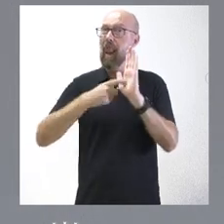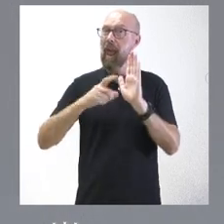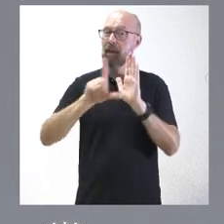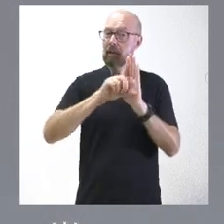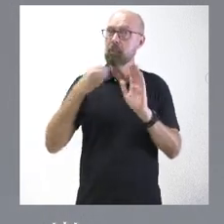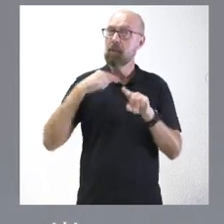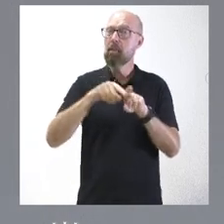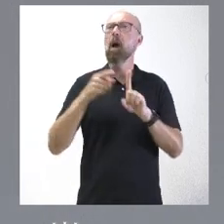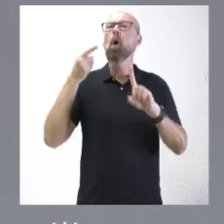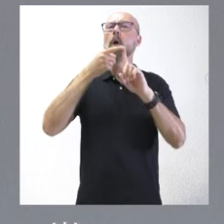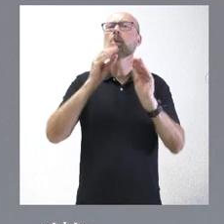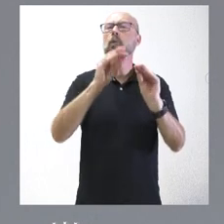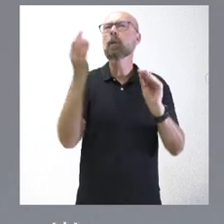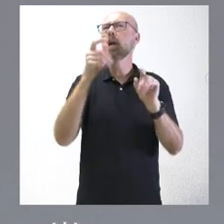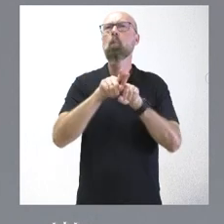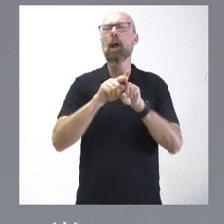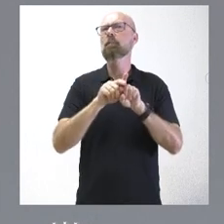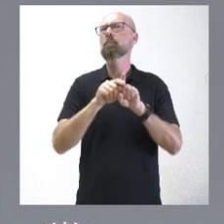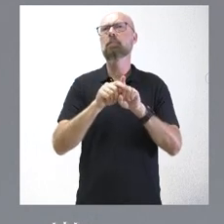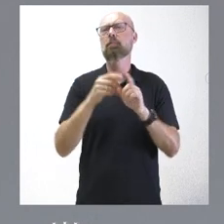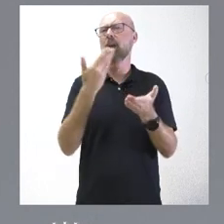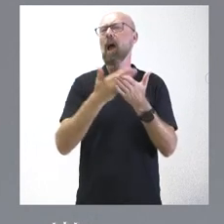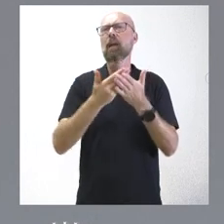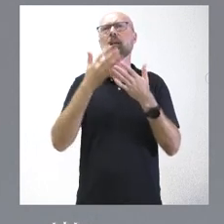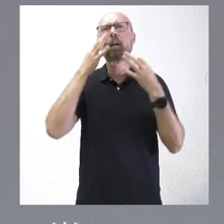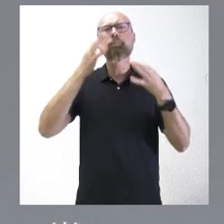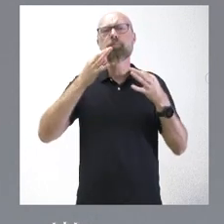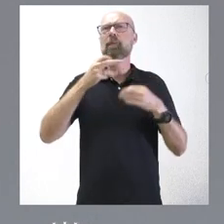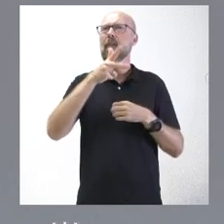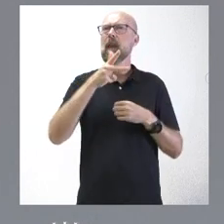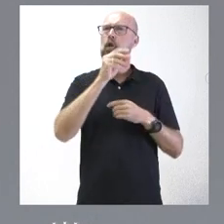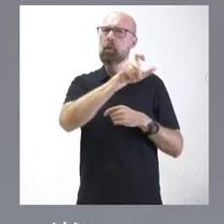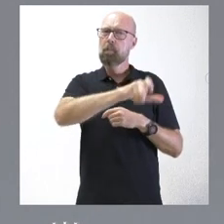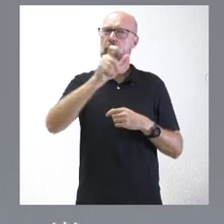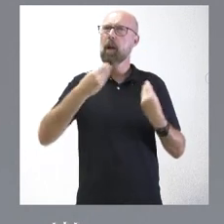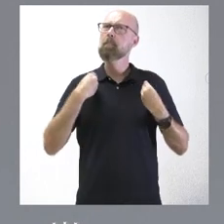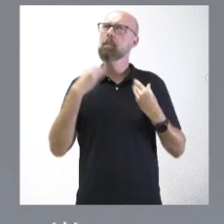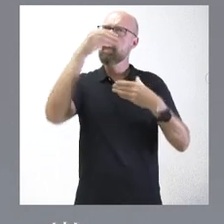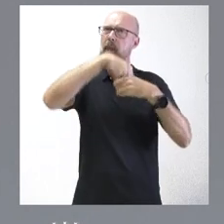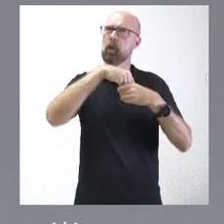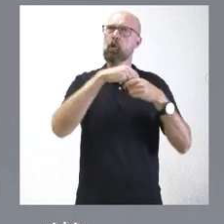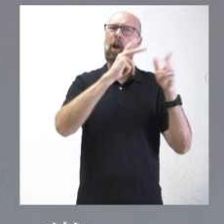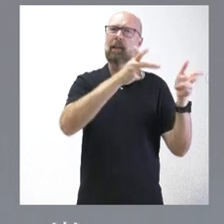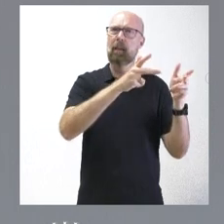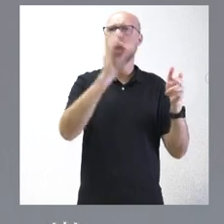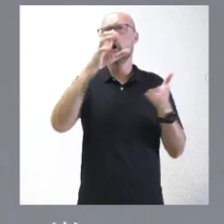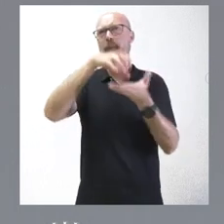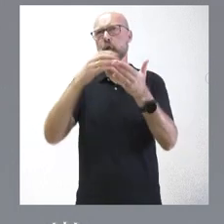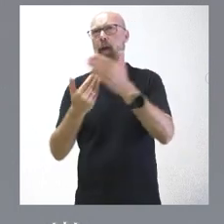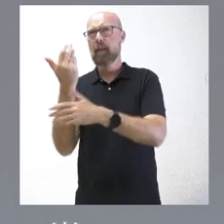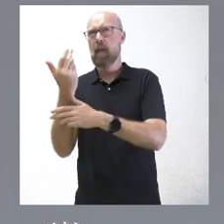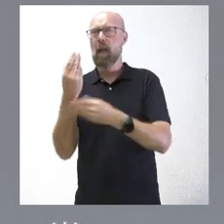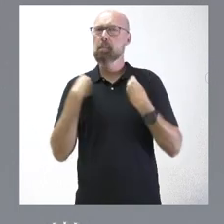garantizar los derechos de las personas que viven en los centros de carácter Residencial y en los centros de Día de servicio sociales